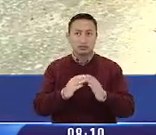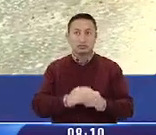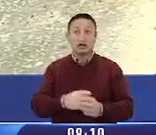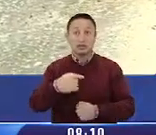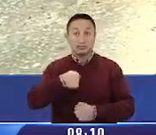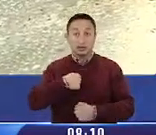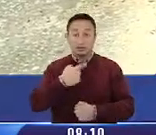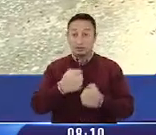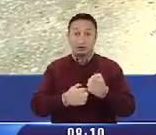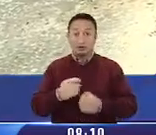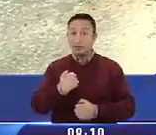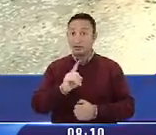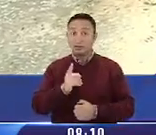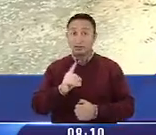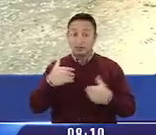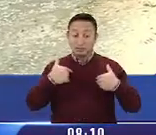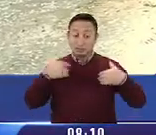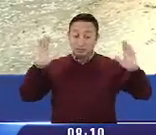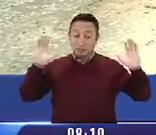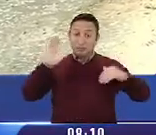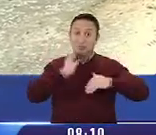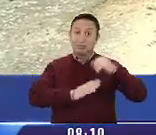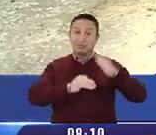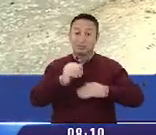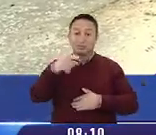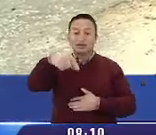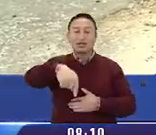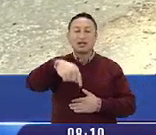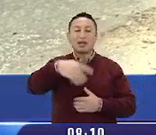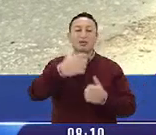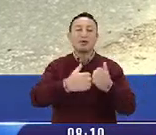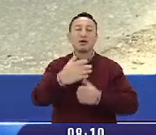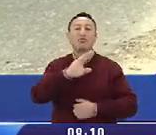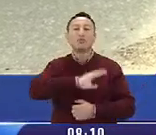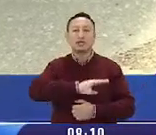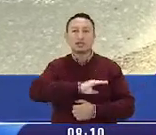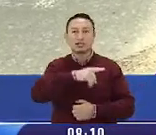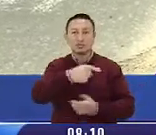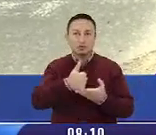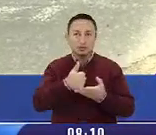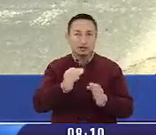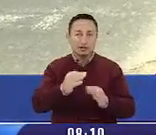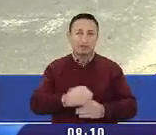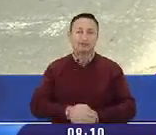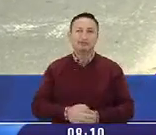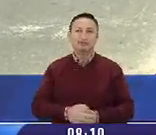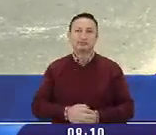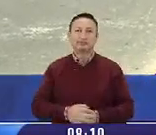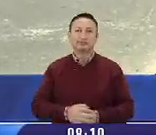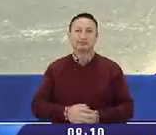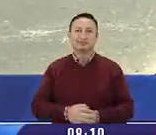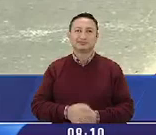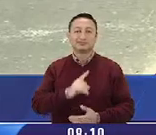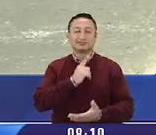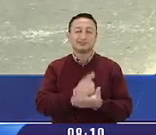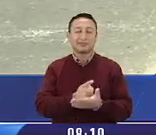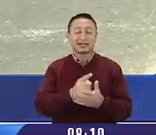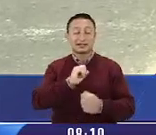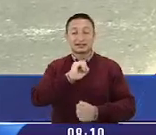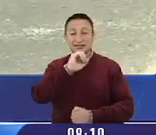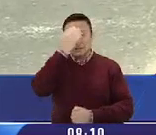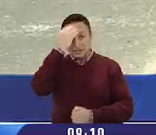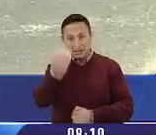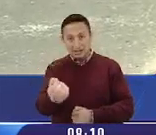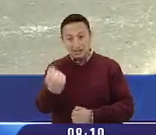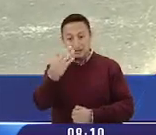mi problema, no tiene que ver conmigo, sino es un problema del municipio de Quito que no les dan atención. Así es. Sí, buenos días. Realmente